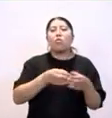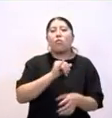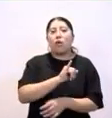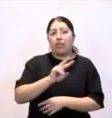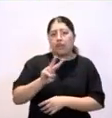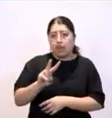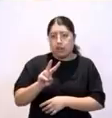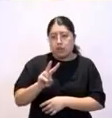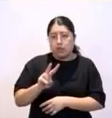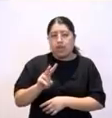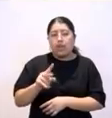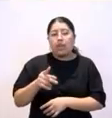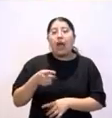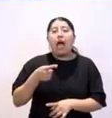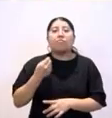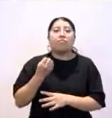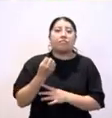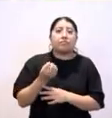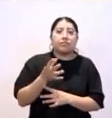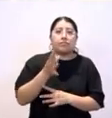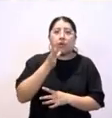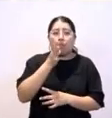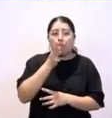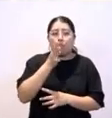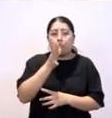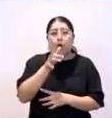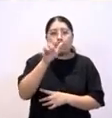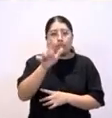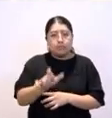nuestra parte, a este compatriota, ¿no?